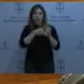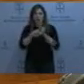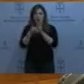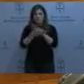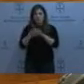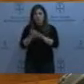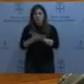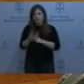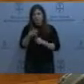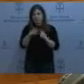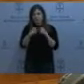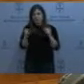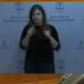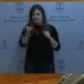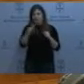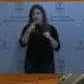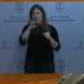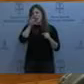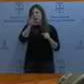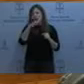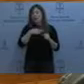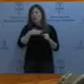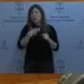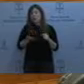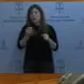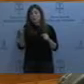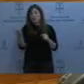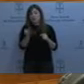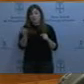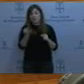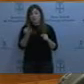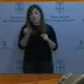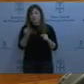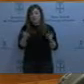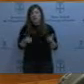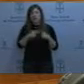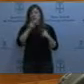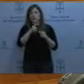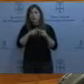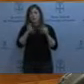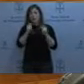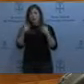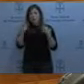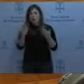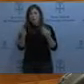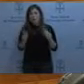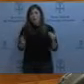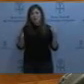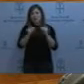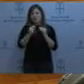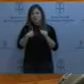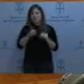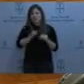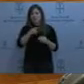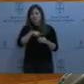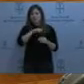y otros, se considera nación. A mí lo que me importa, de verdad, es que esas identidades, las llamen como las llamen, sean compatibles con la identidad española.